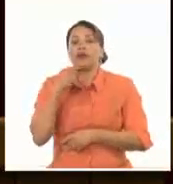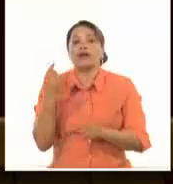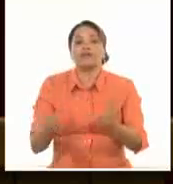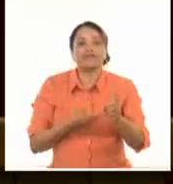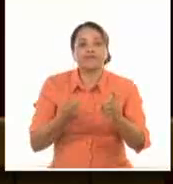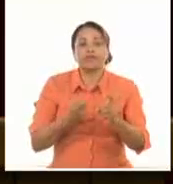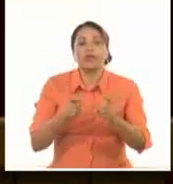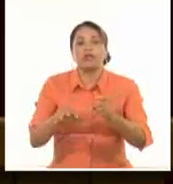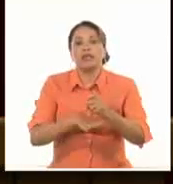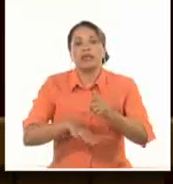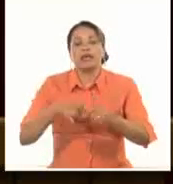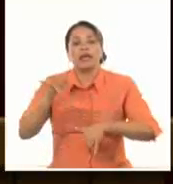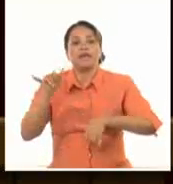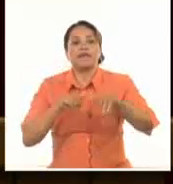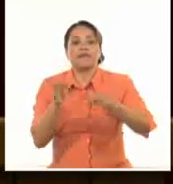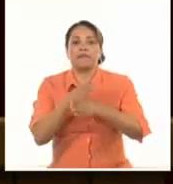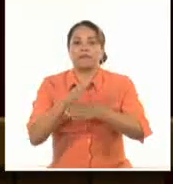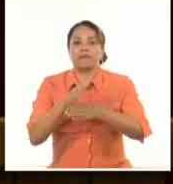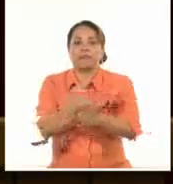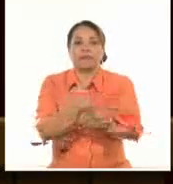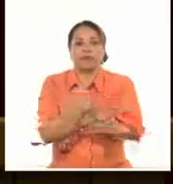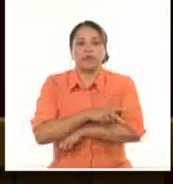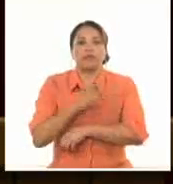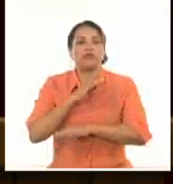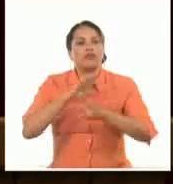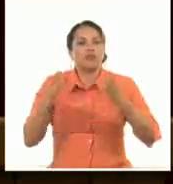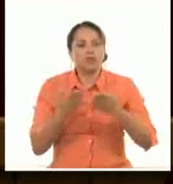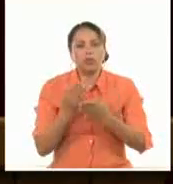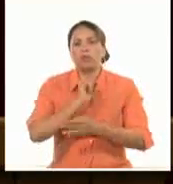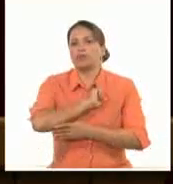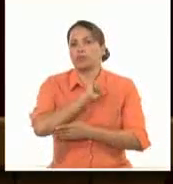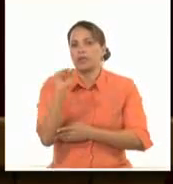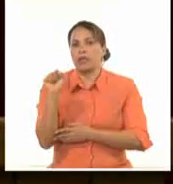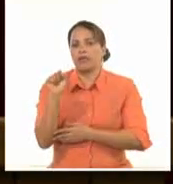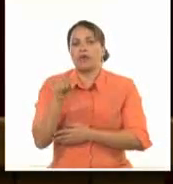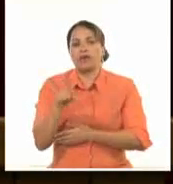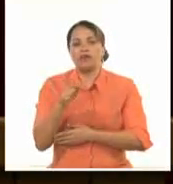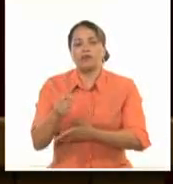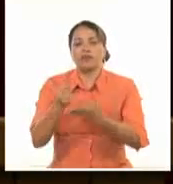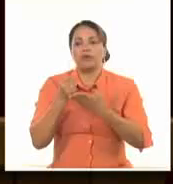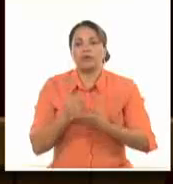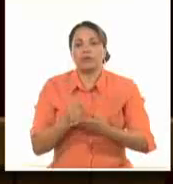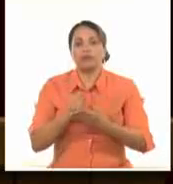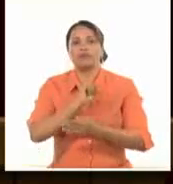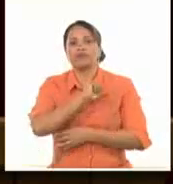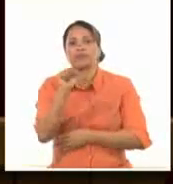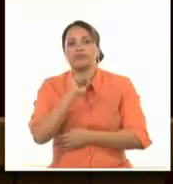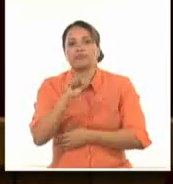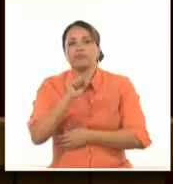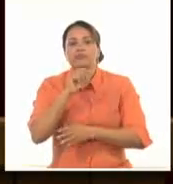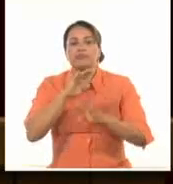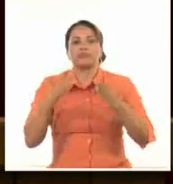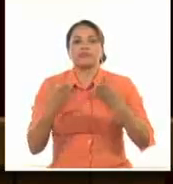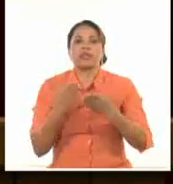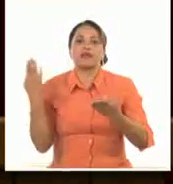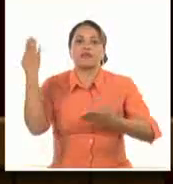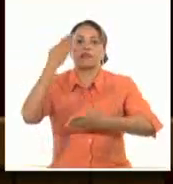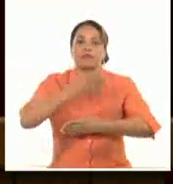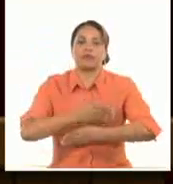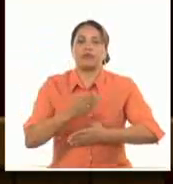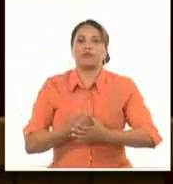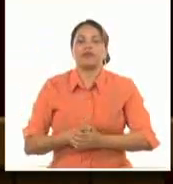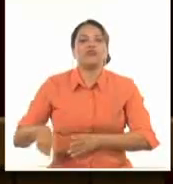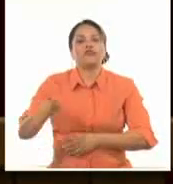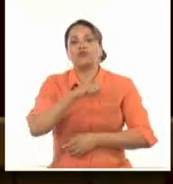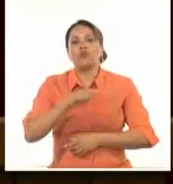estos años de resistencia creativa que nos ha permitido sobrevivir bajo la versión más brutal del bloqueo. Ellos